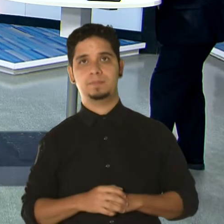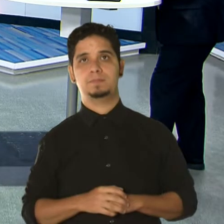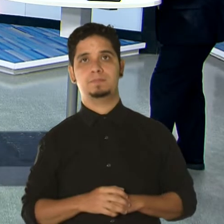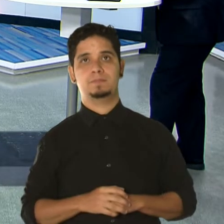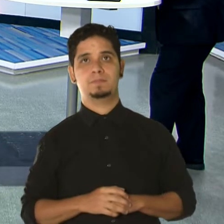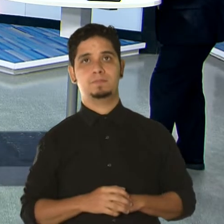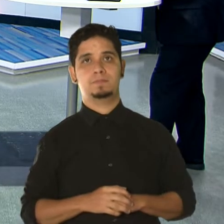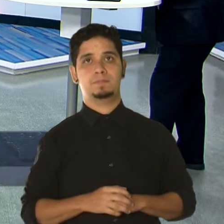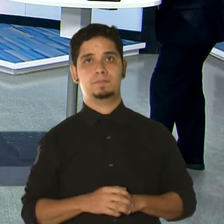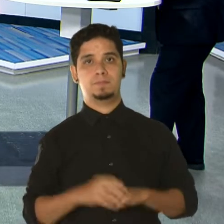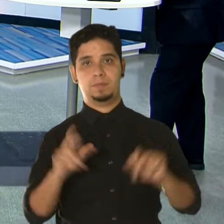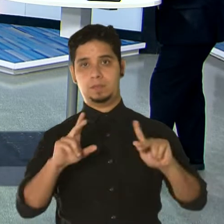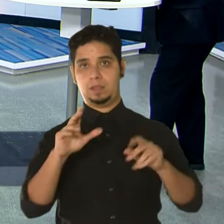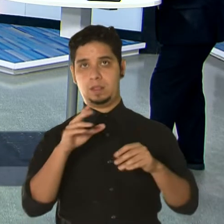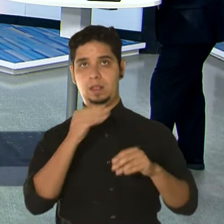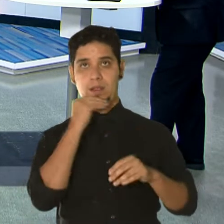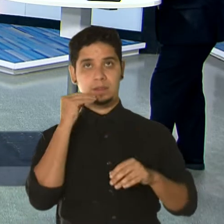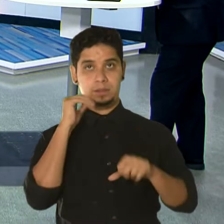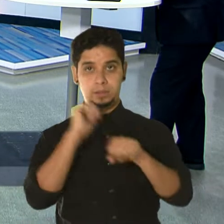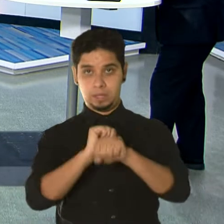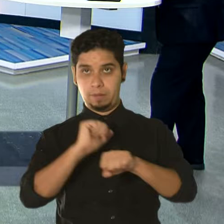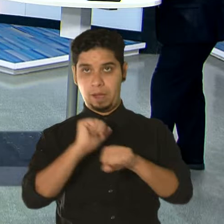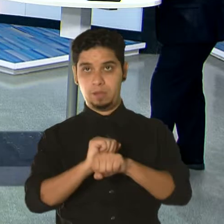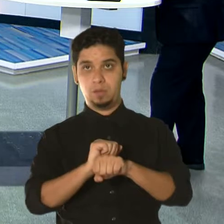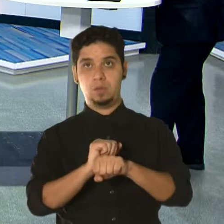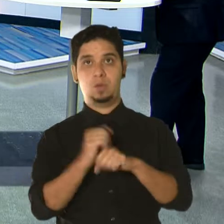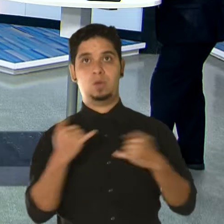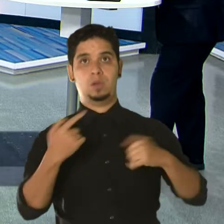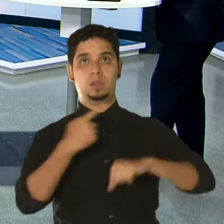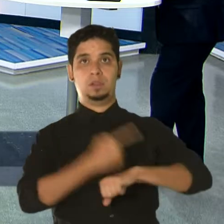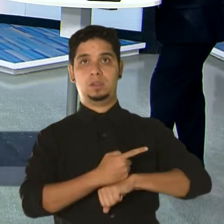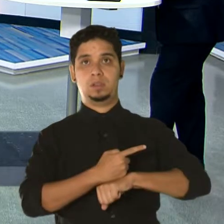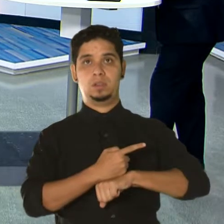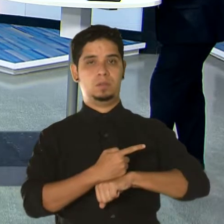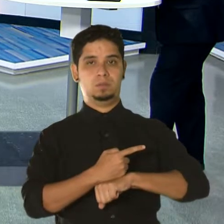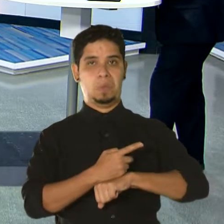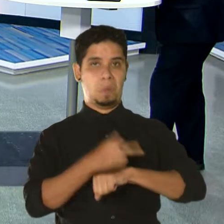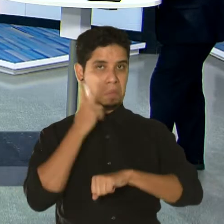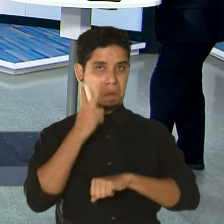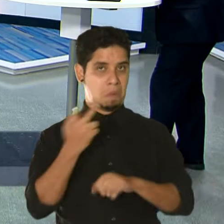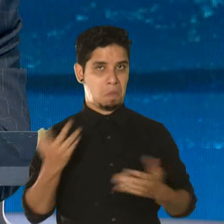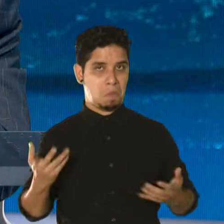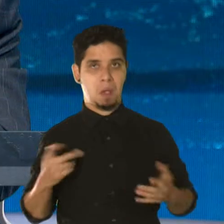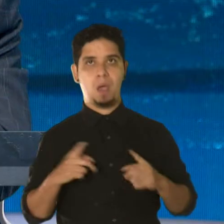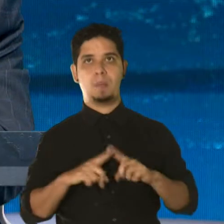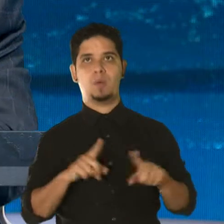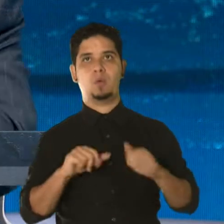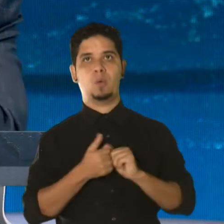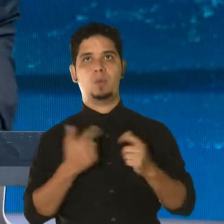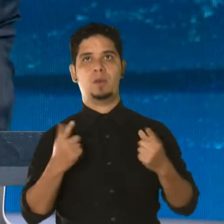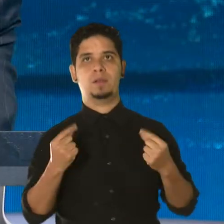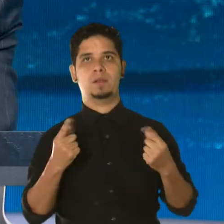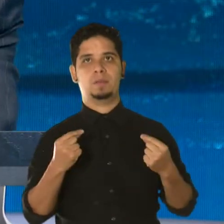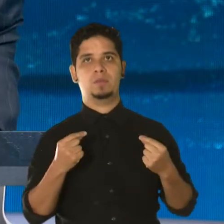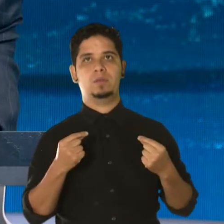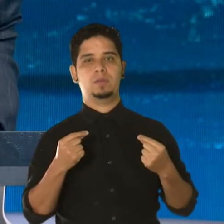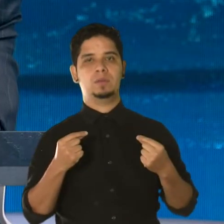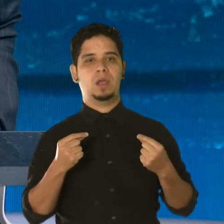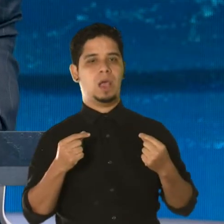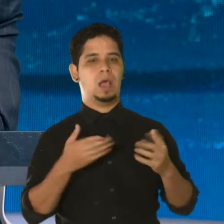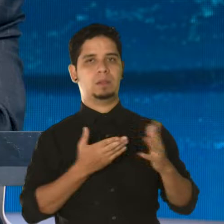gente que está en la casa trabajando, ¿verdad? Hoy en día no los estamos viendo. Entonces tenemos que buscar que el